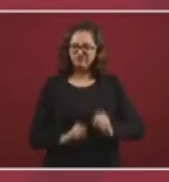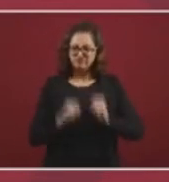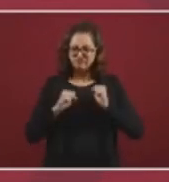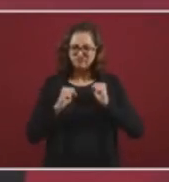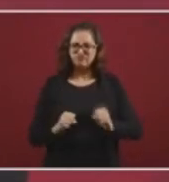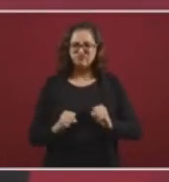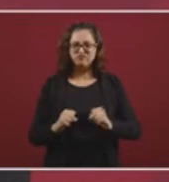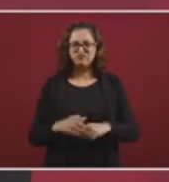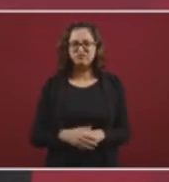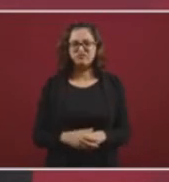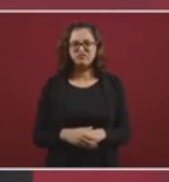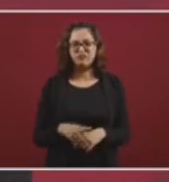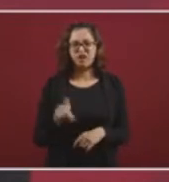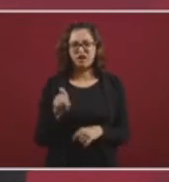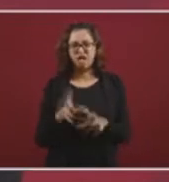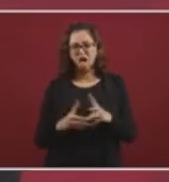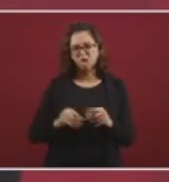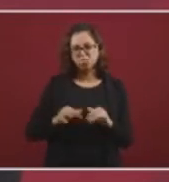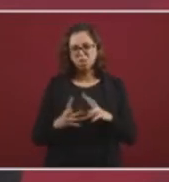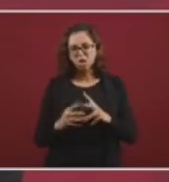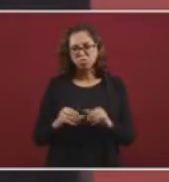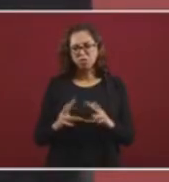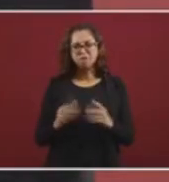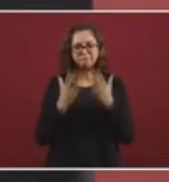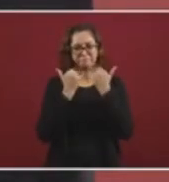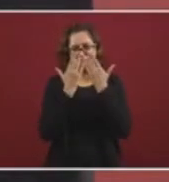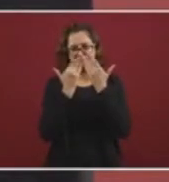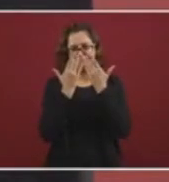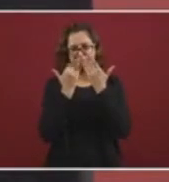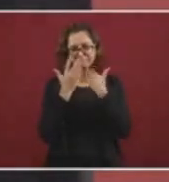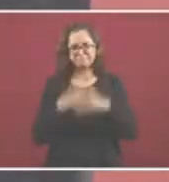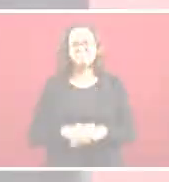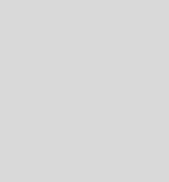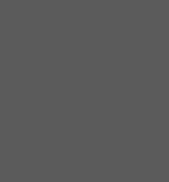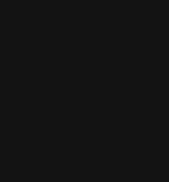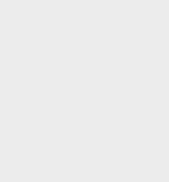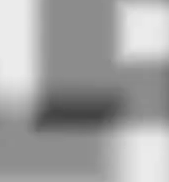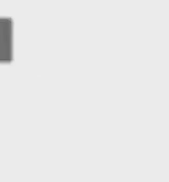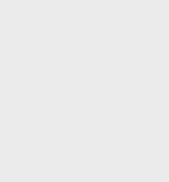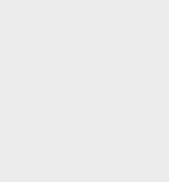no fango, y ahí queda eso.